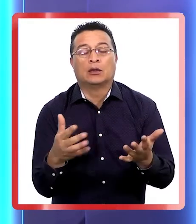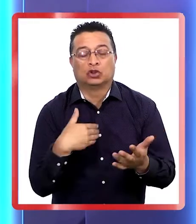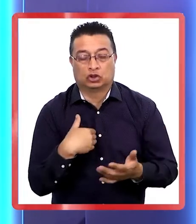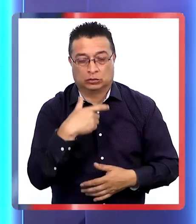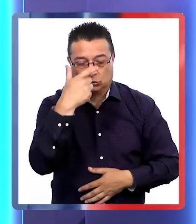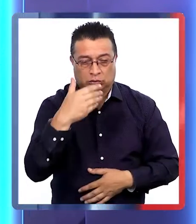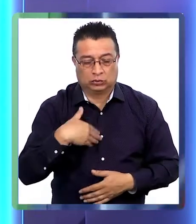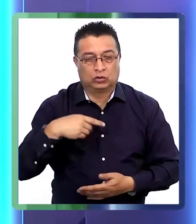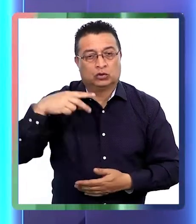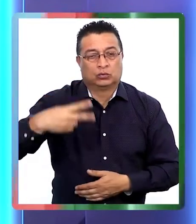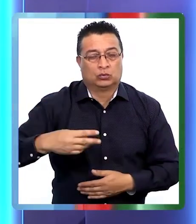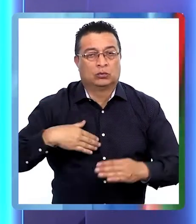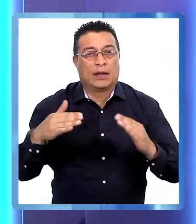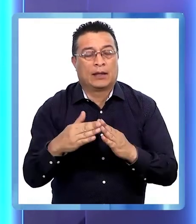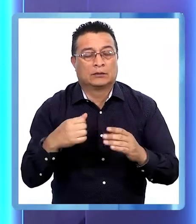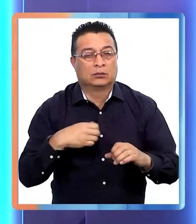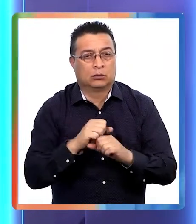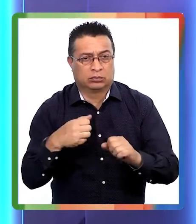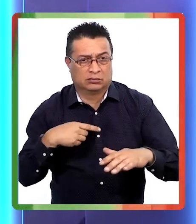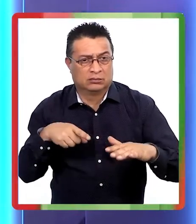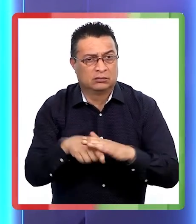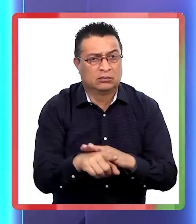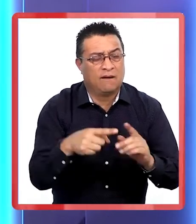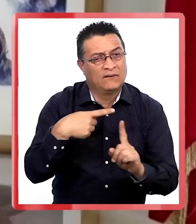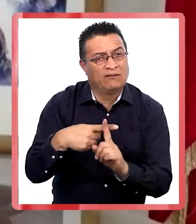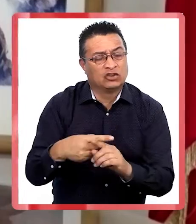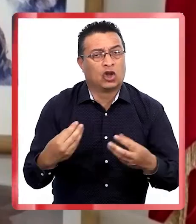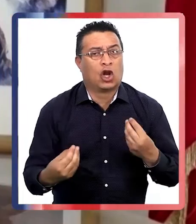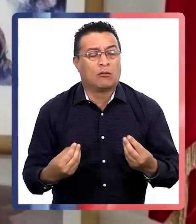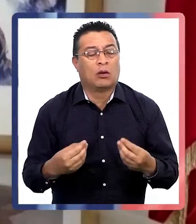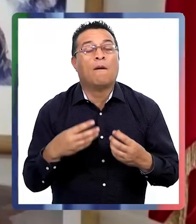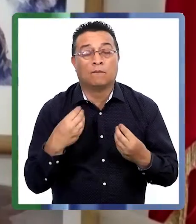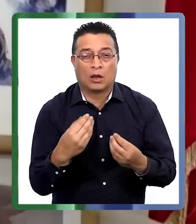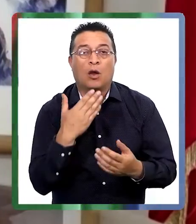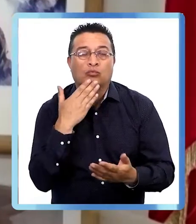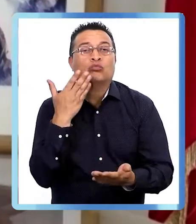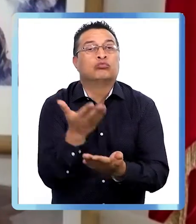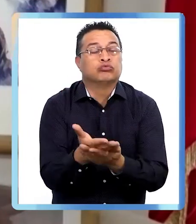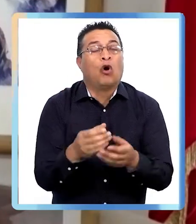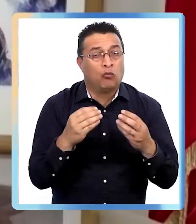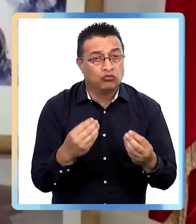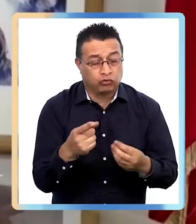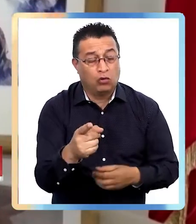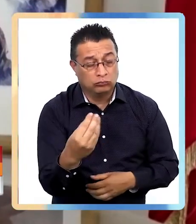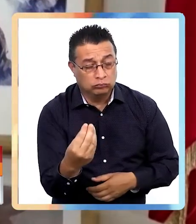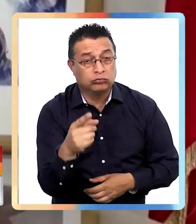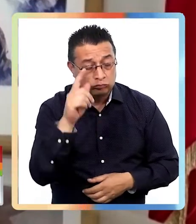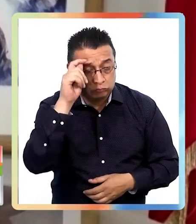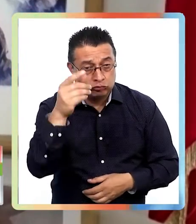dirán, entonces como yo soy propietario de una casa, ¿no voy a poder acceder a este beneficio? Muy buena esa inquietud. Esto fue motivo,